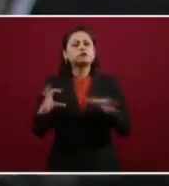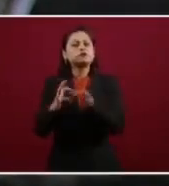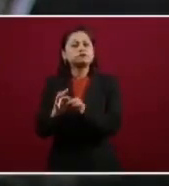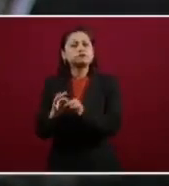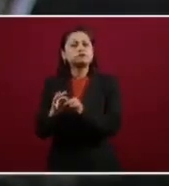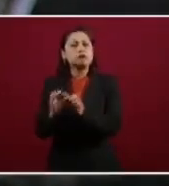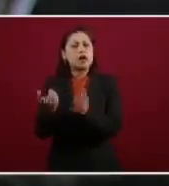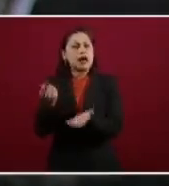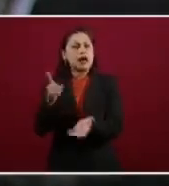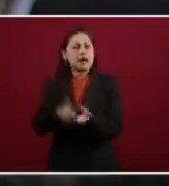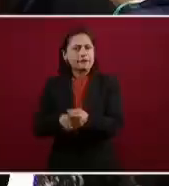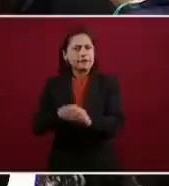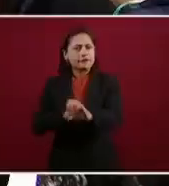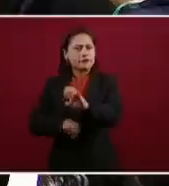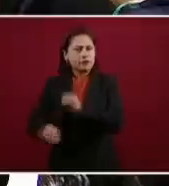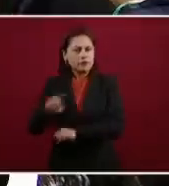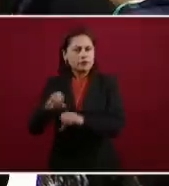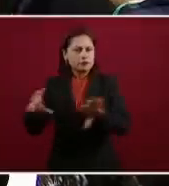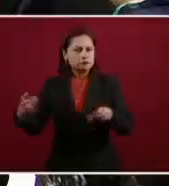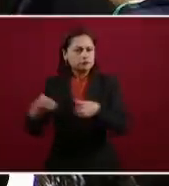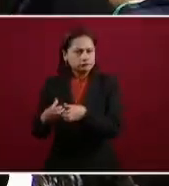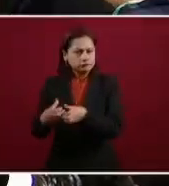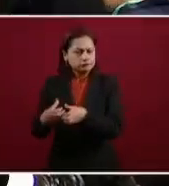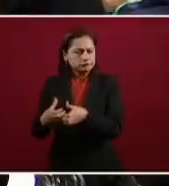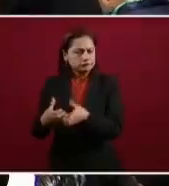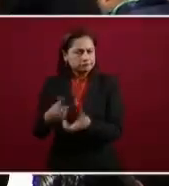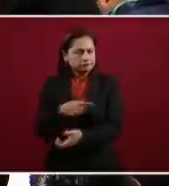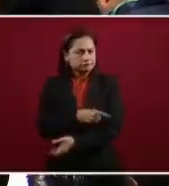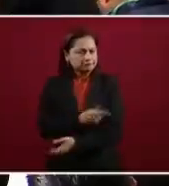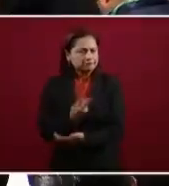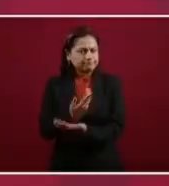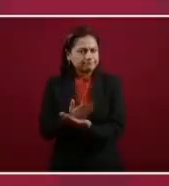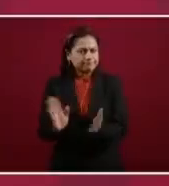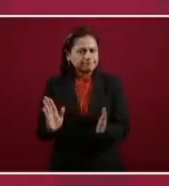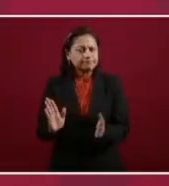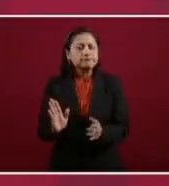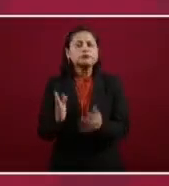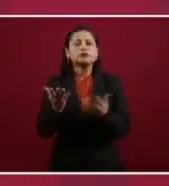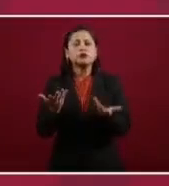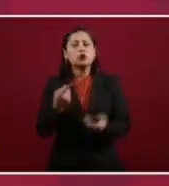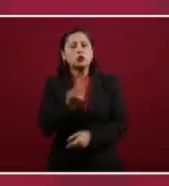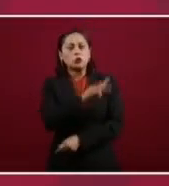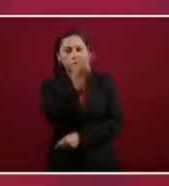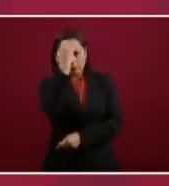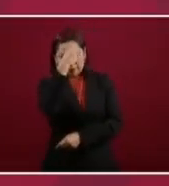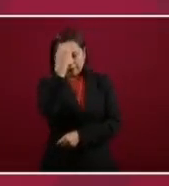empresarial su opinión por favor pues es esa de que ahí tienen que irse conciliando